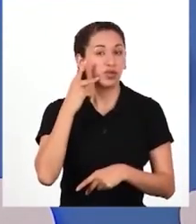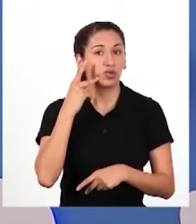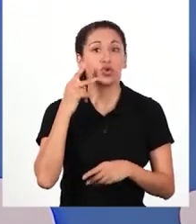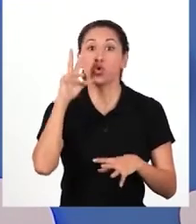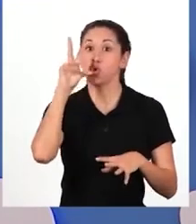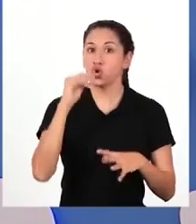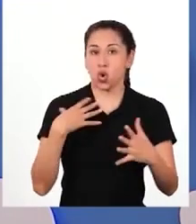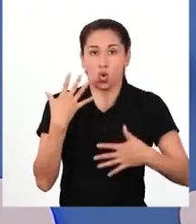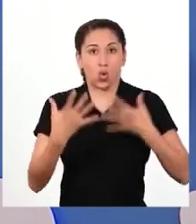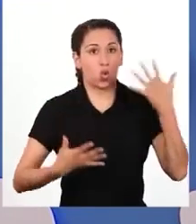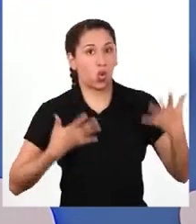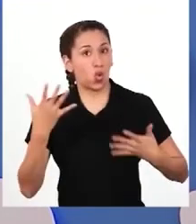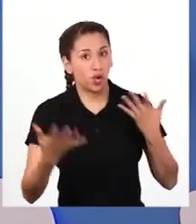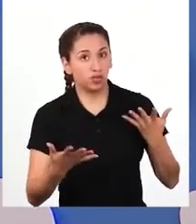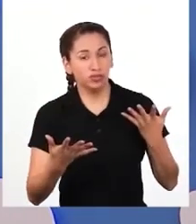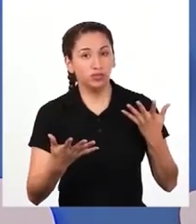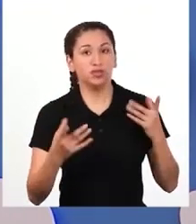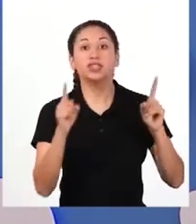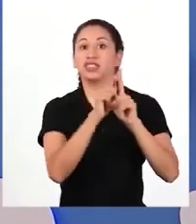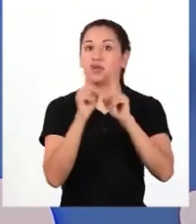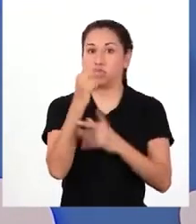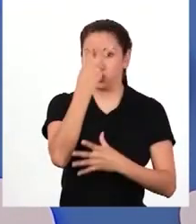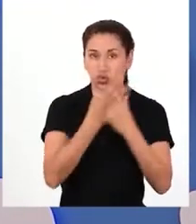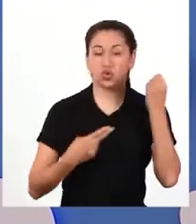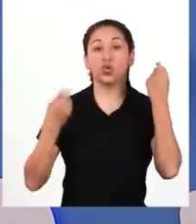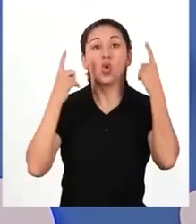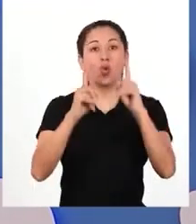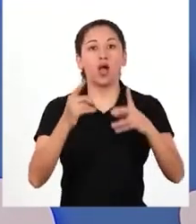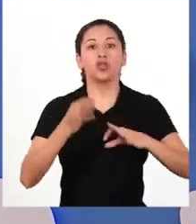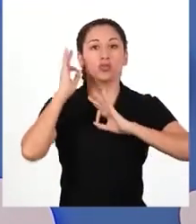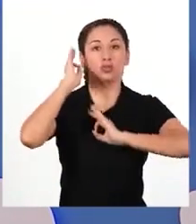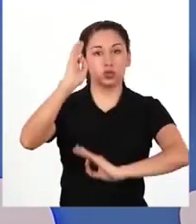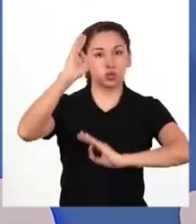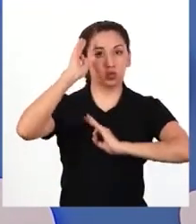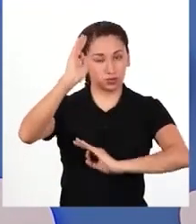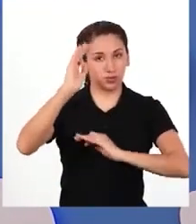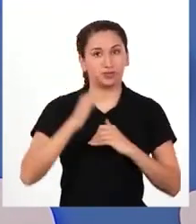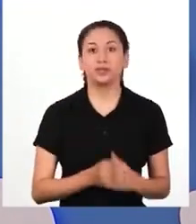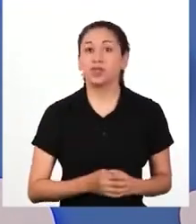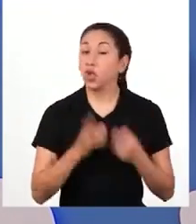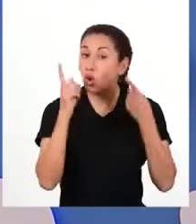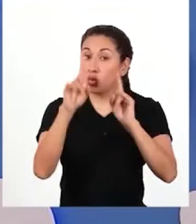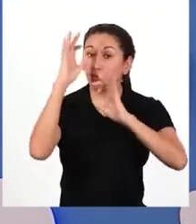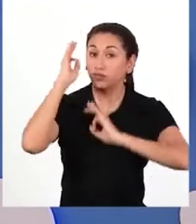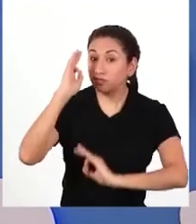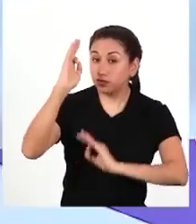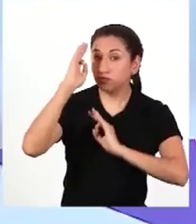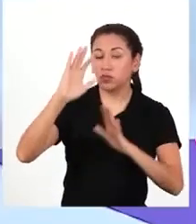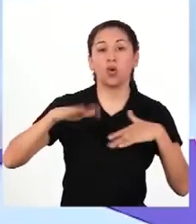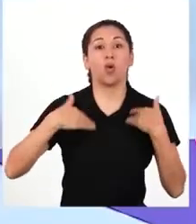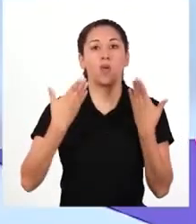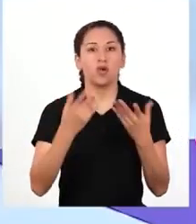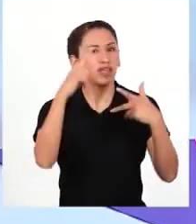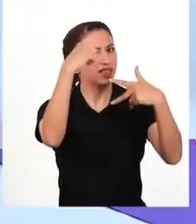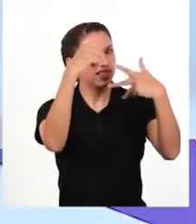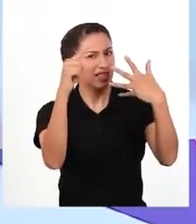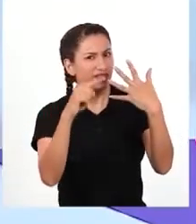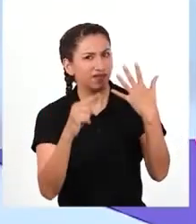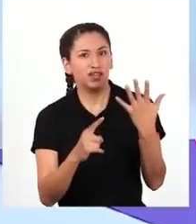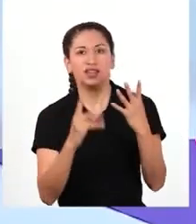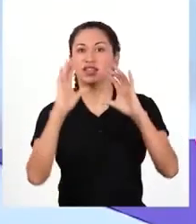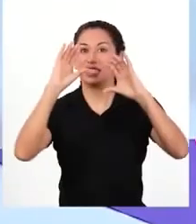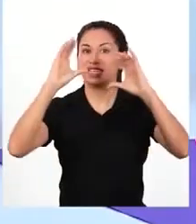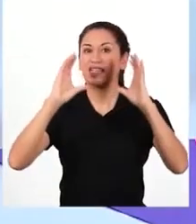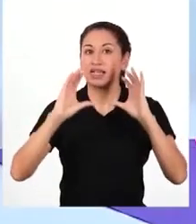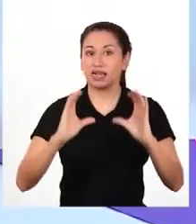recursos verbales, no verbales y paraverbales al momento de comunicar un discurso. Un discurso